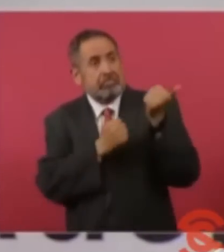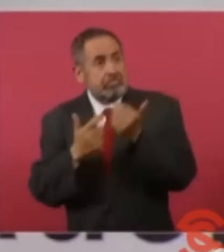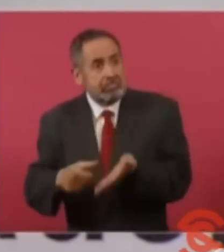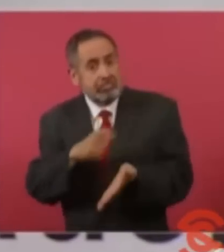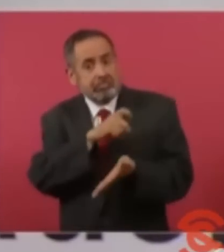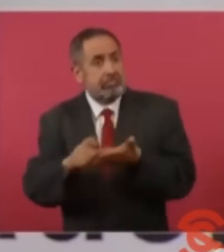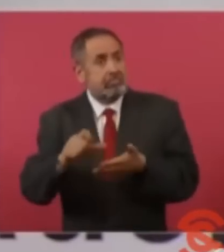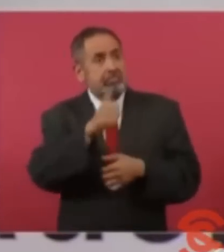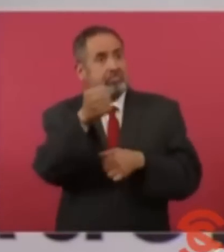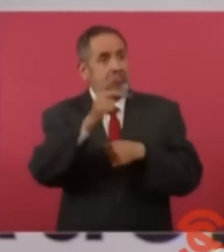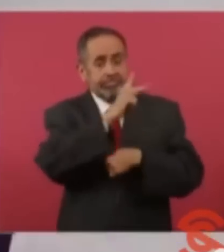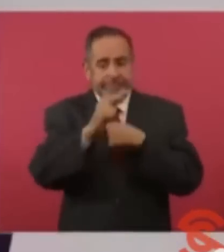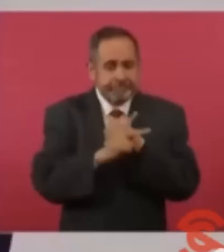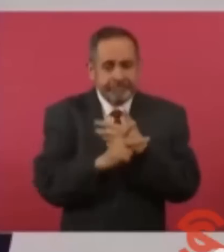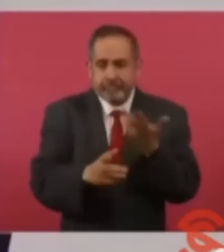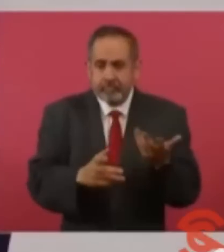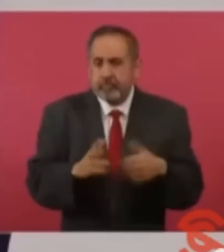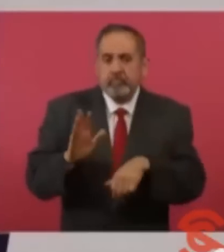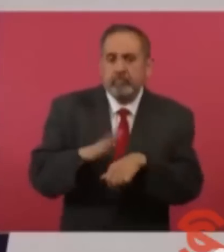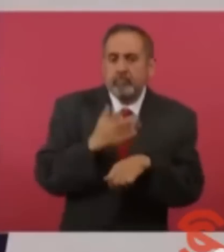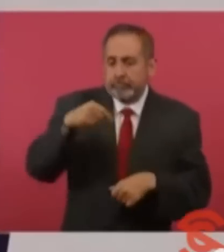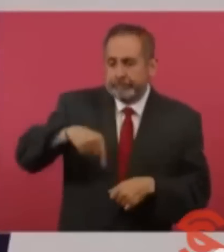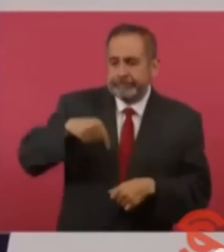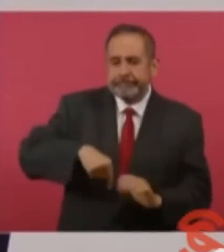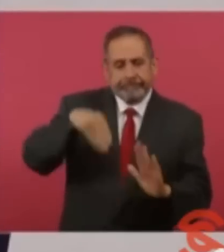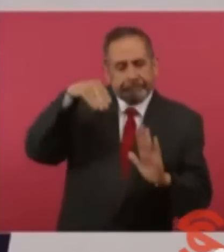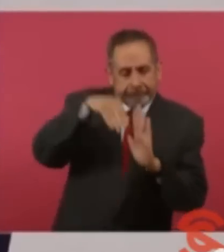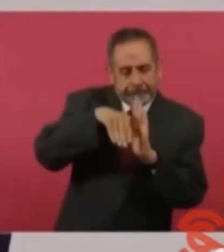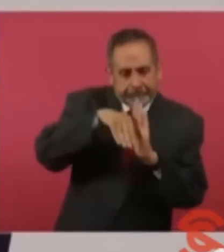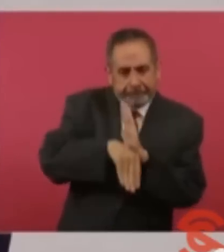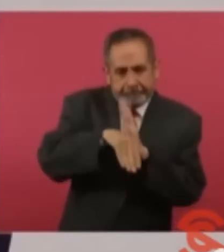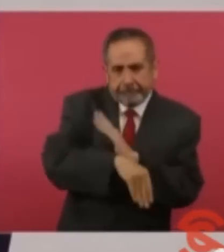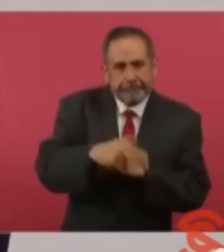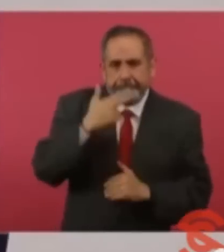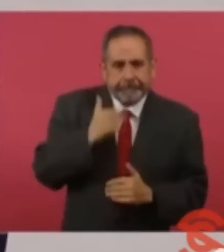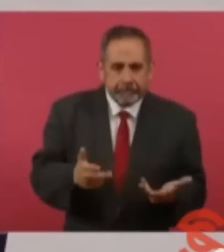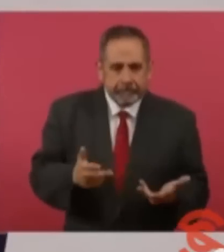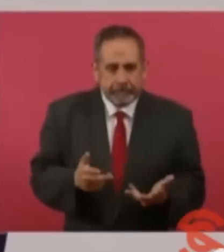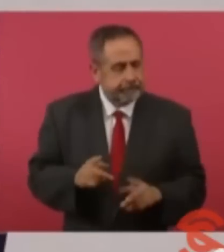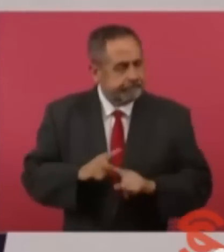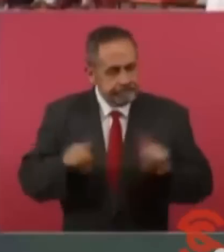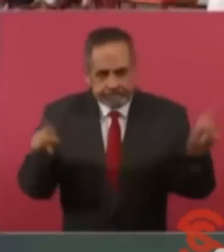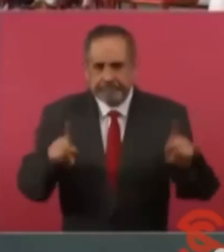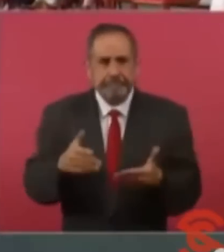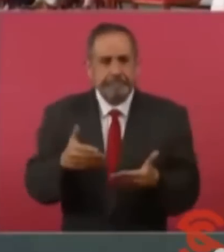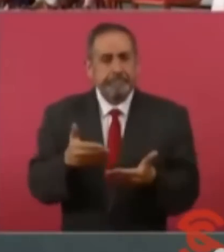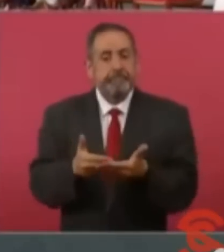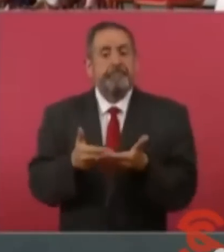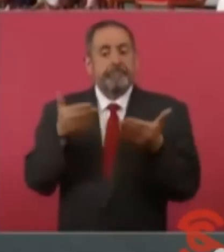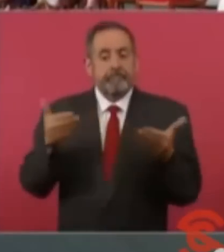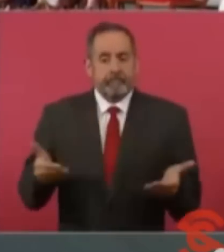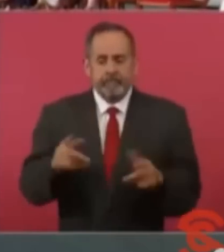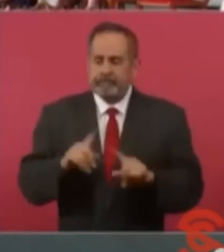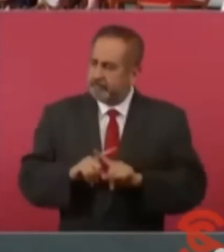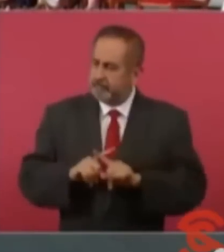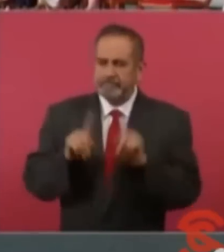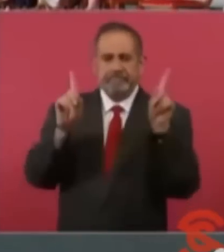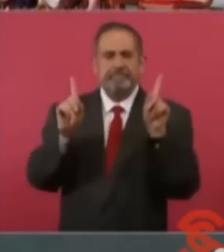comprando en el extranjero petróleo crudo. Ahora es